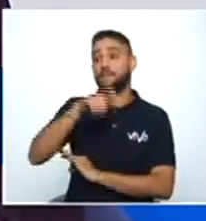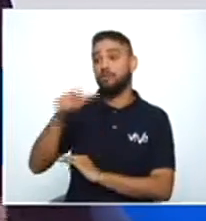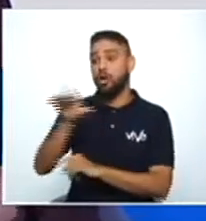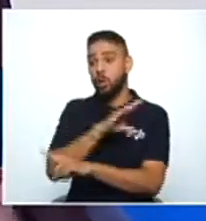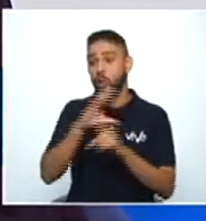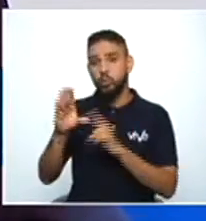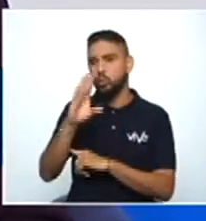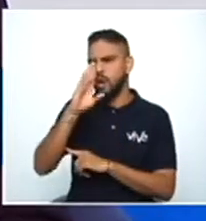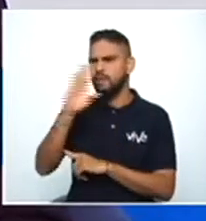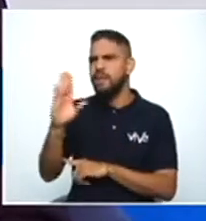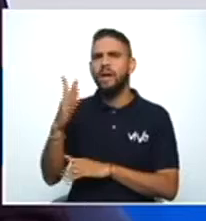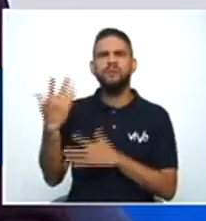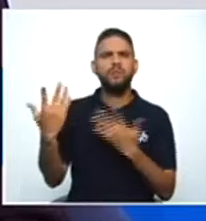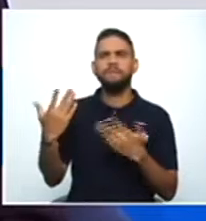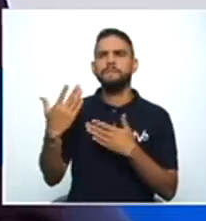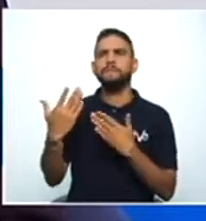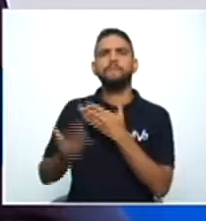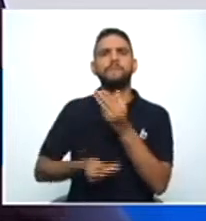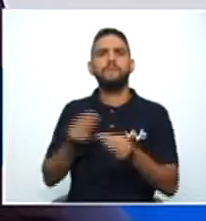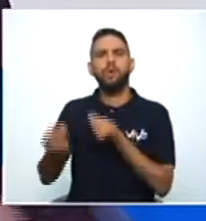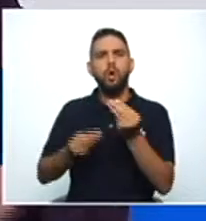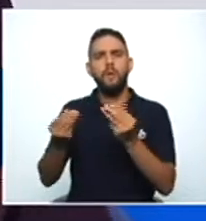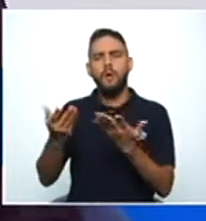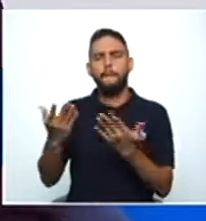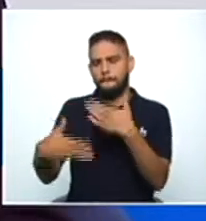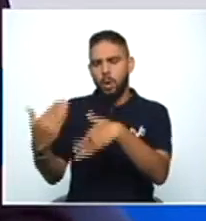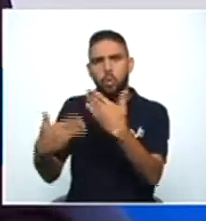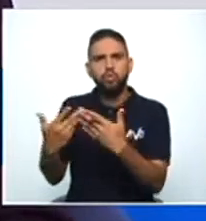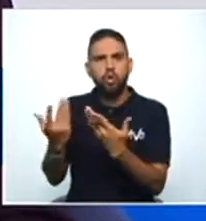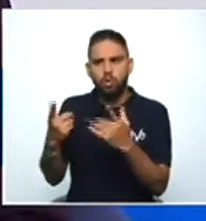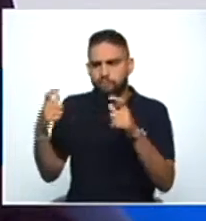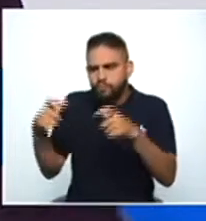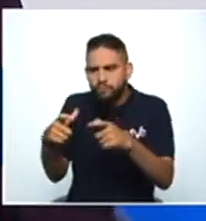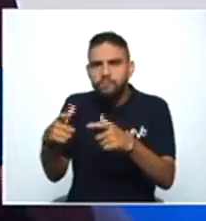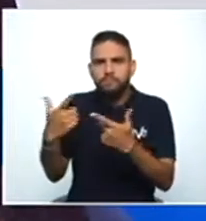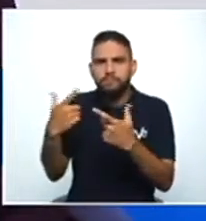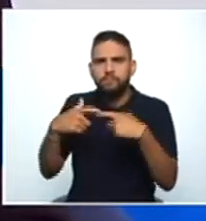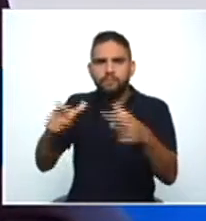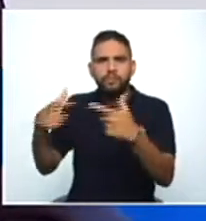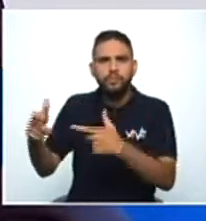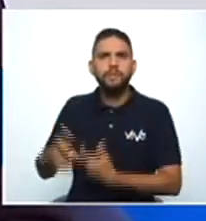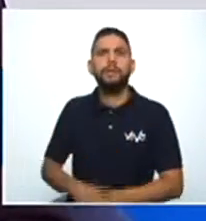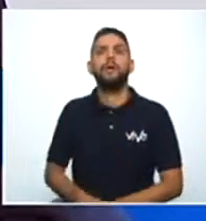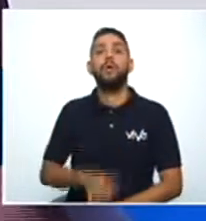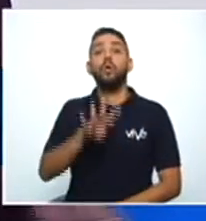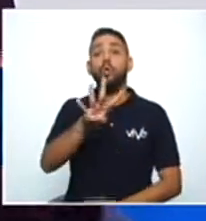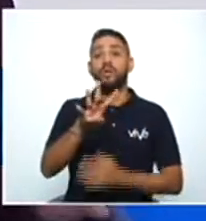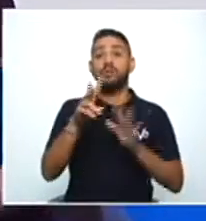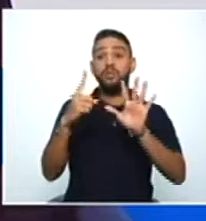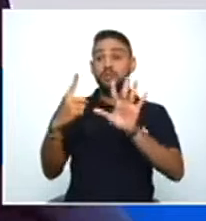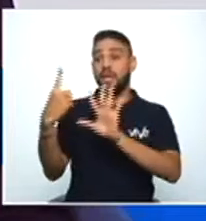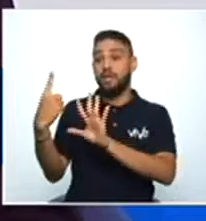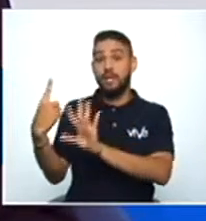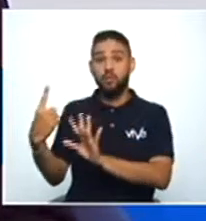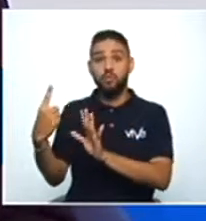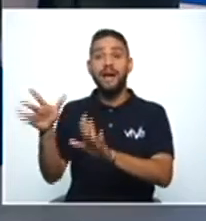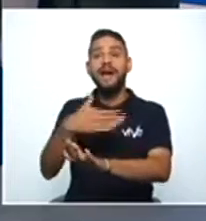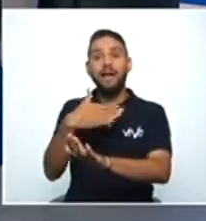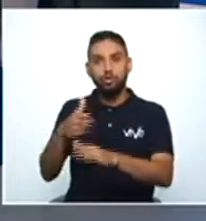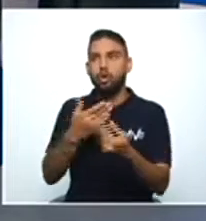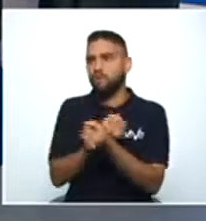a manera indirecta con lo que es la producción de una obra discográfica asimismo existen 400 51 títulos publicados y eso es parte precisamente